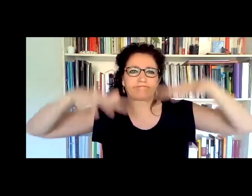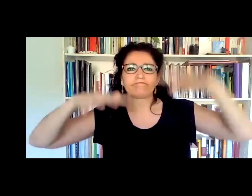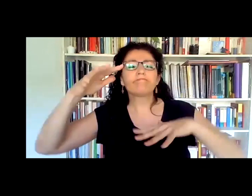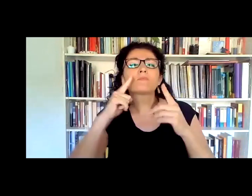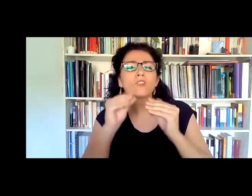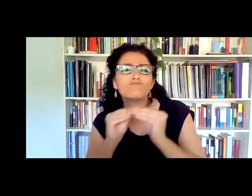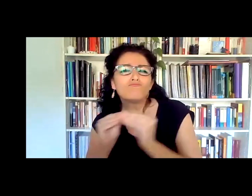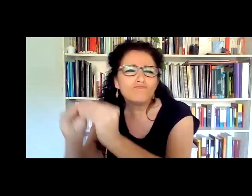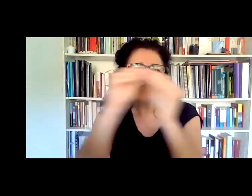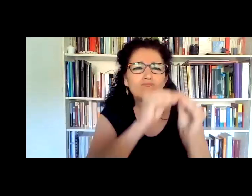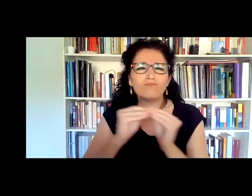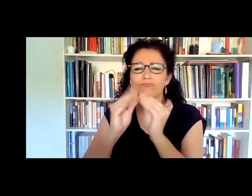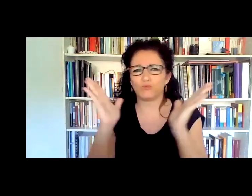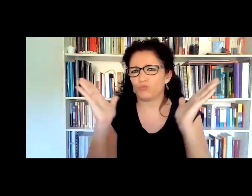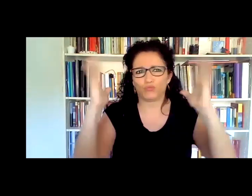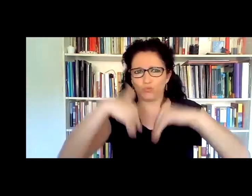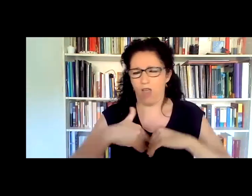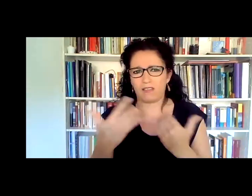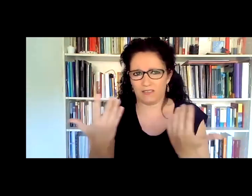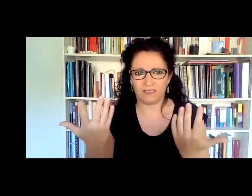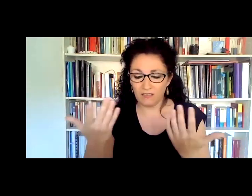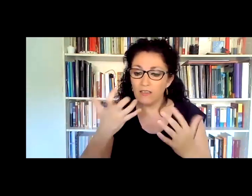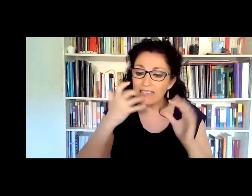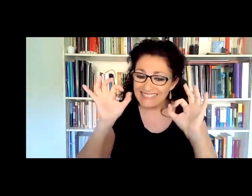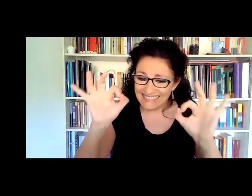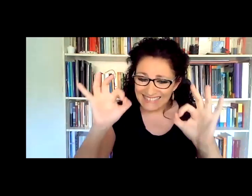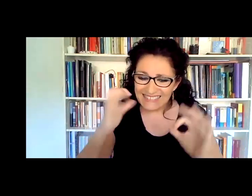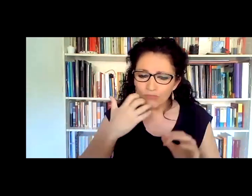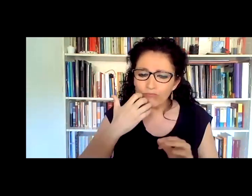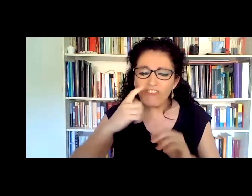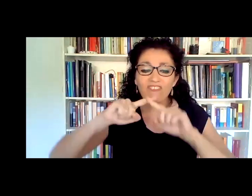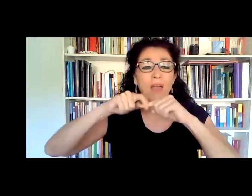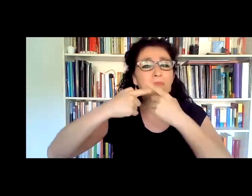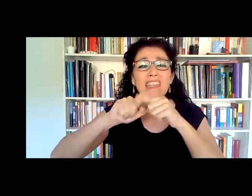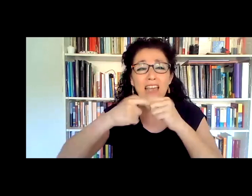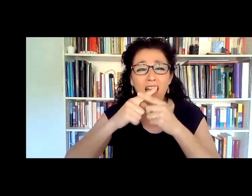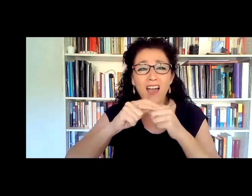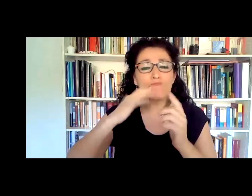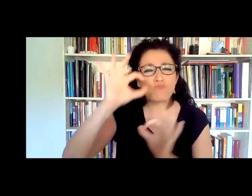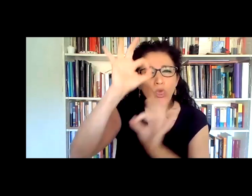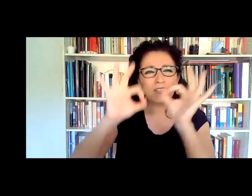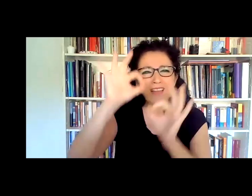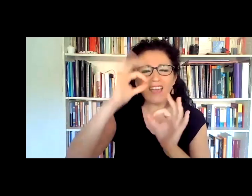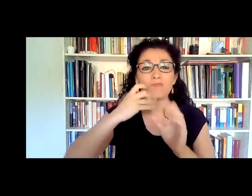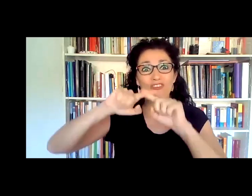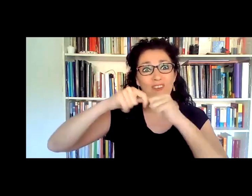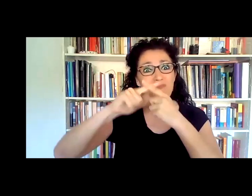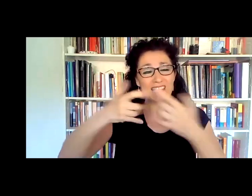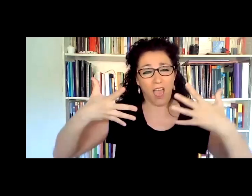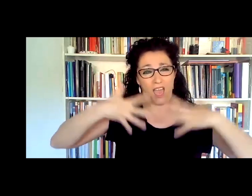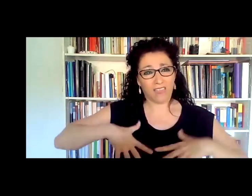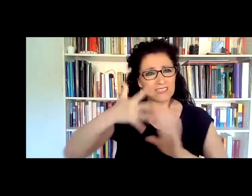se realiza. Y ahí existe una gran disparidad, no hay una adquisición homogénea de la lengua. En el